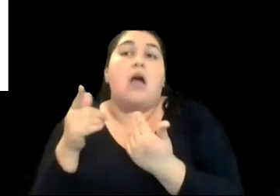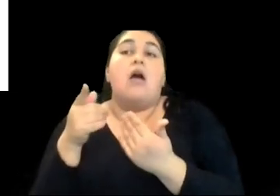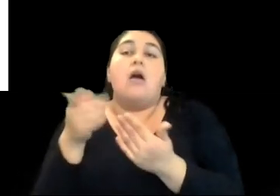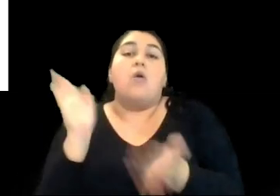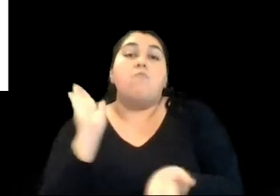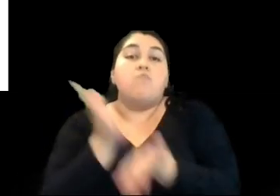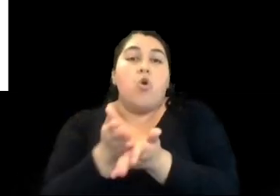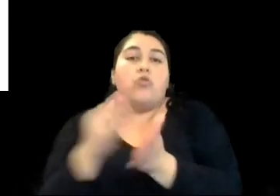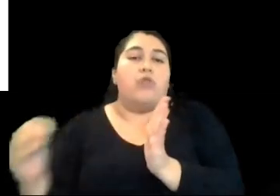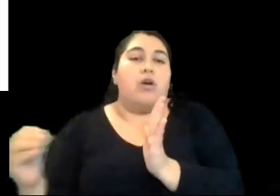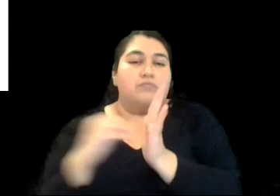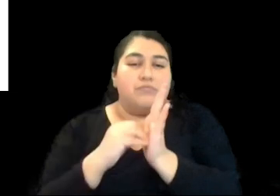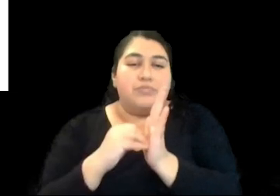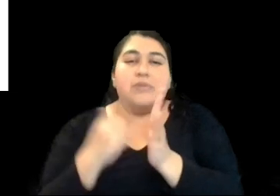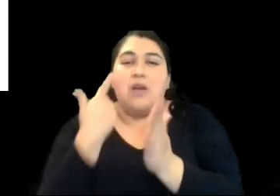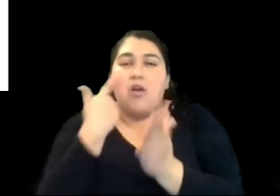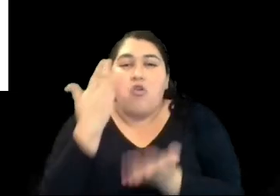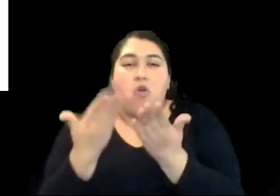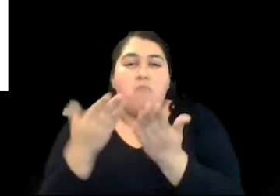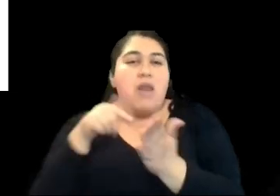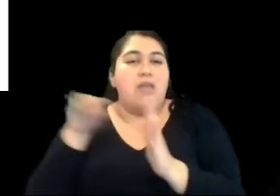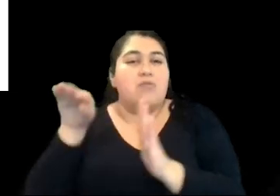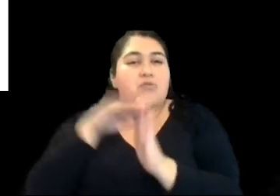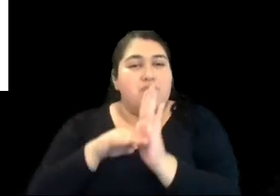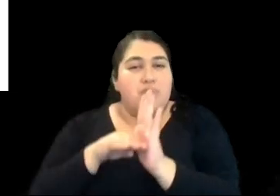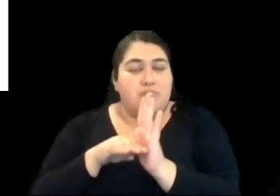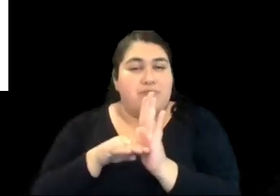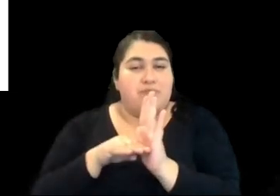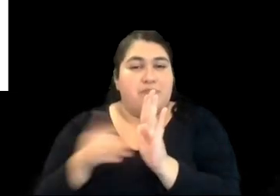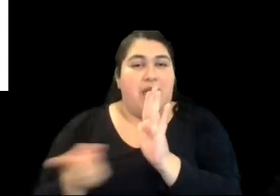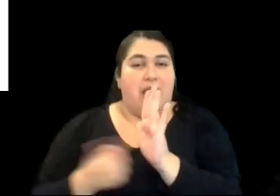régimen de regularización de esta